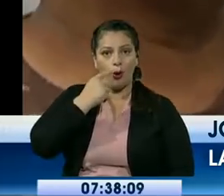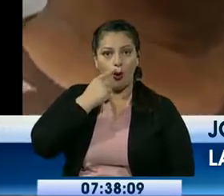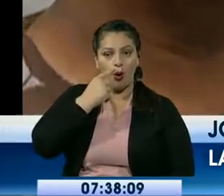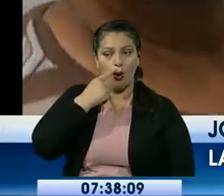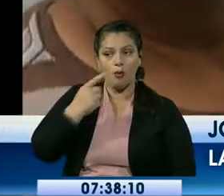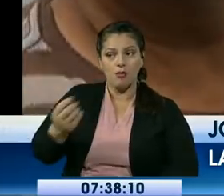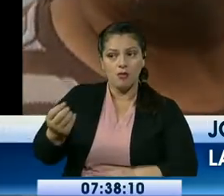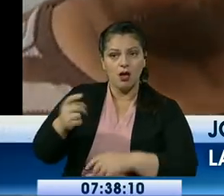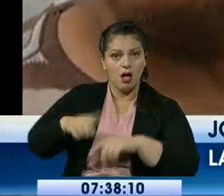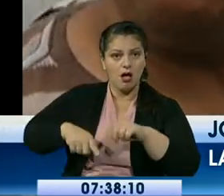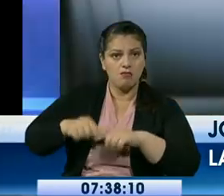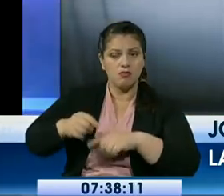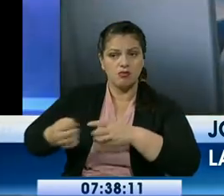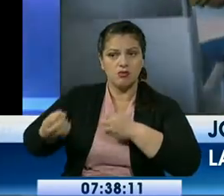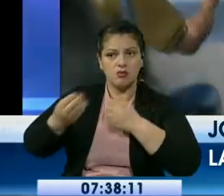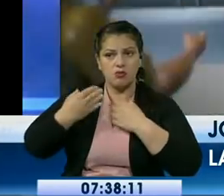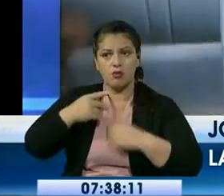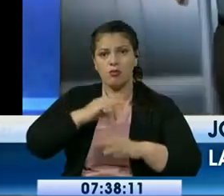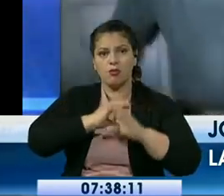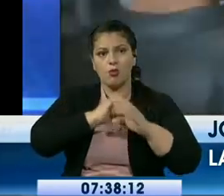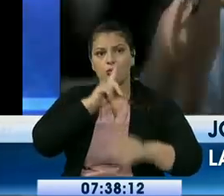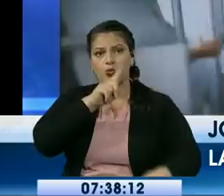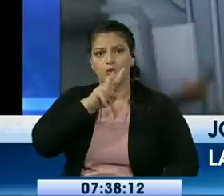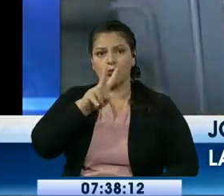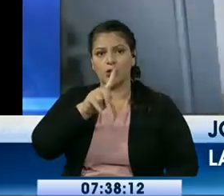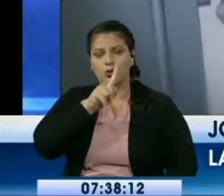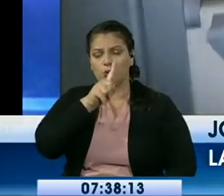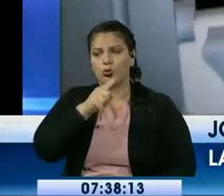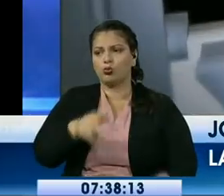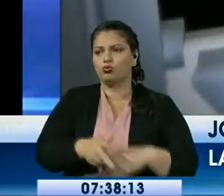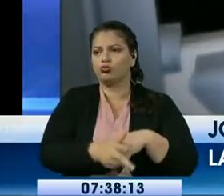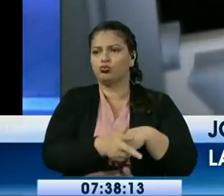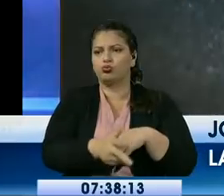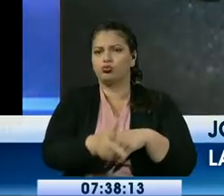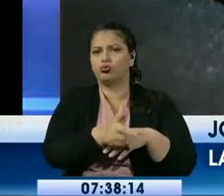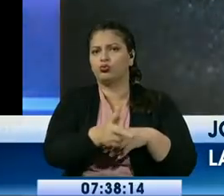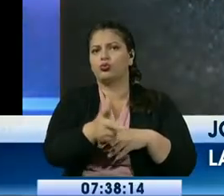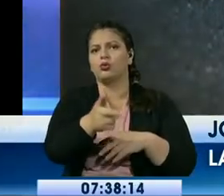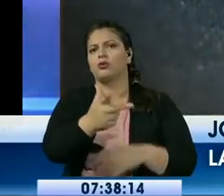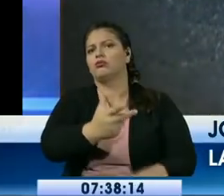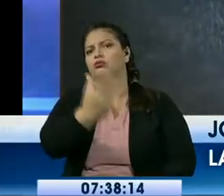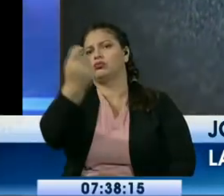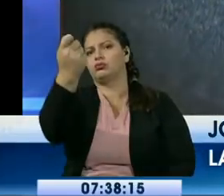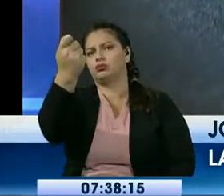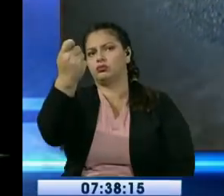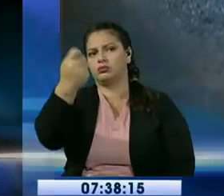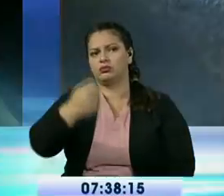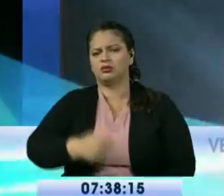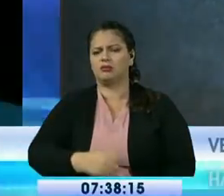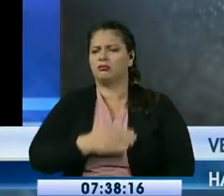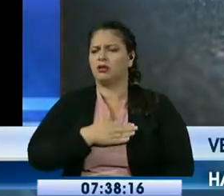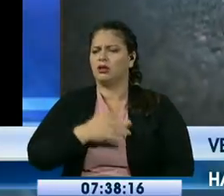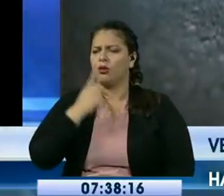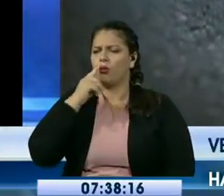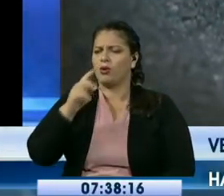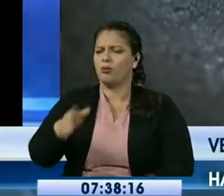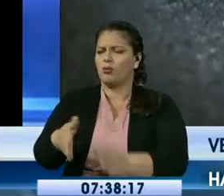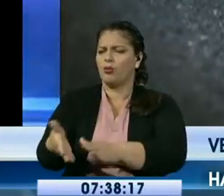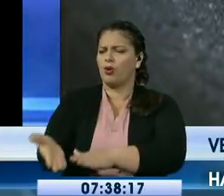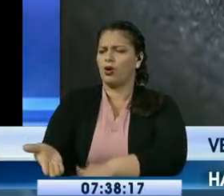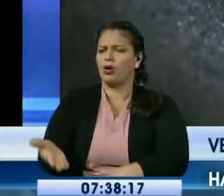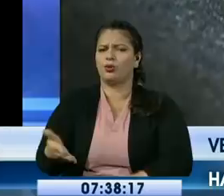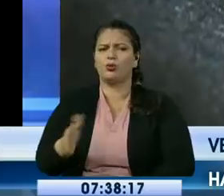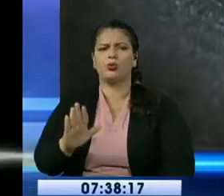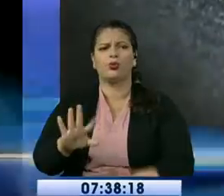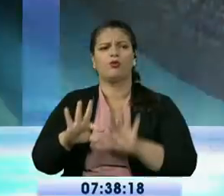ese, pero ya vacío. Entonces, ¿qué habrá pasado allá adentro? Pobre familia también, la de muchachos, ¿no? Todos vamos a hacer.